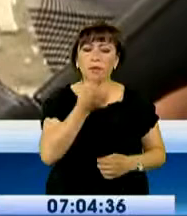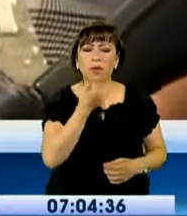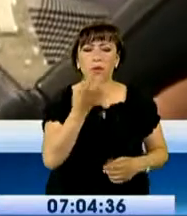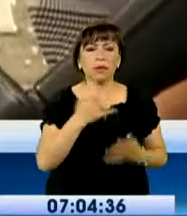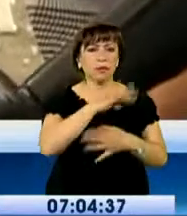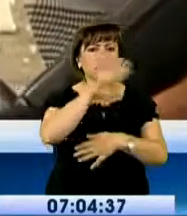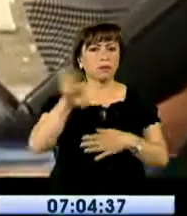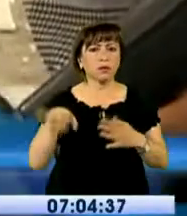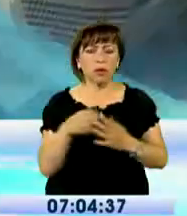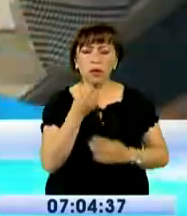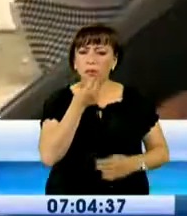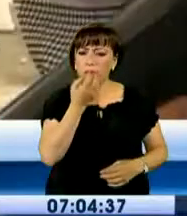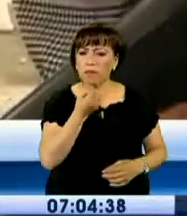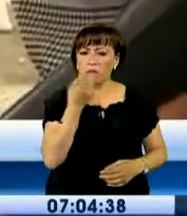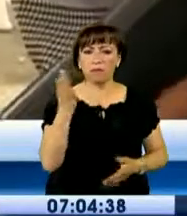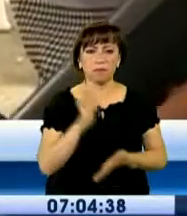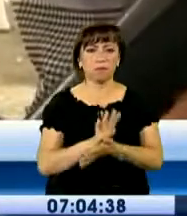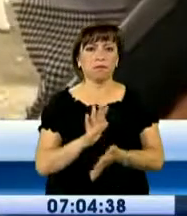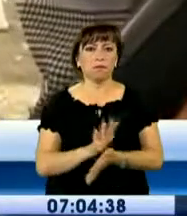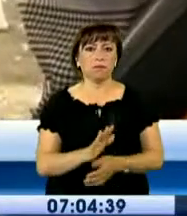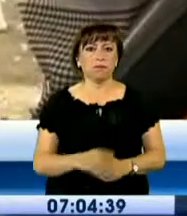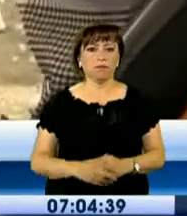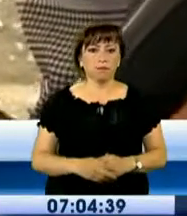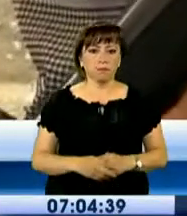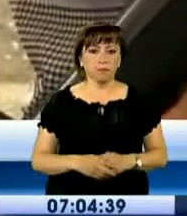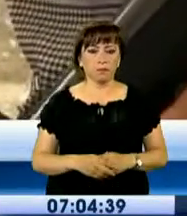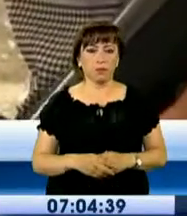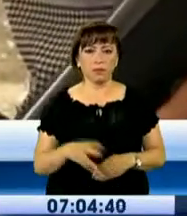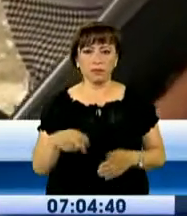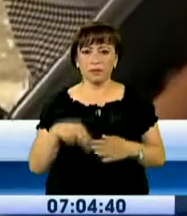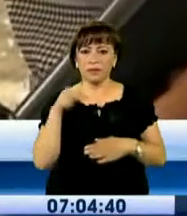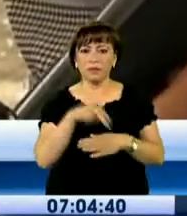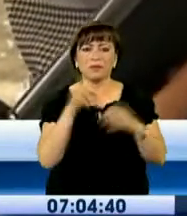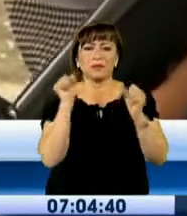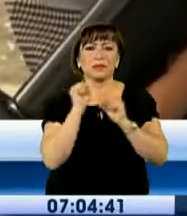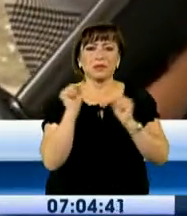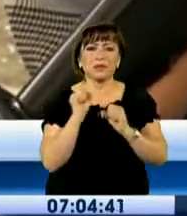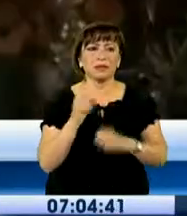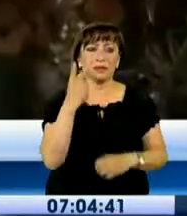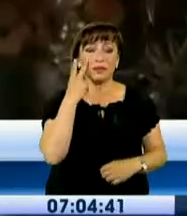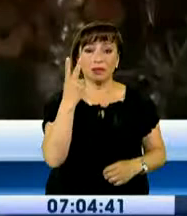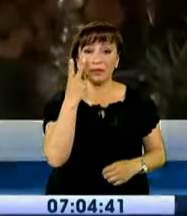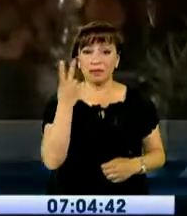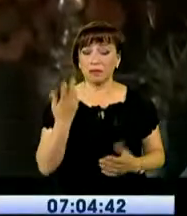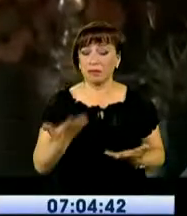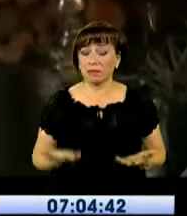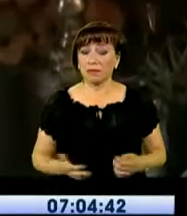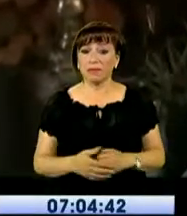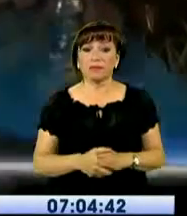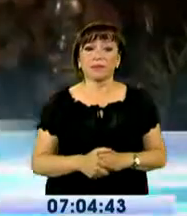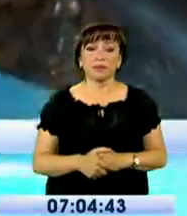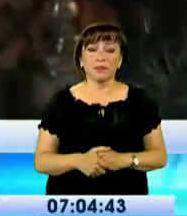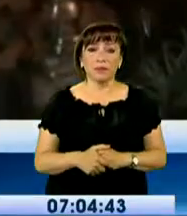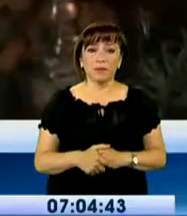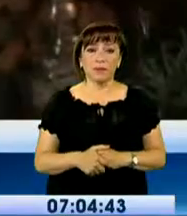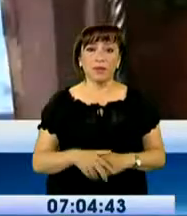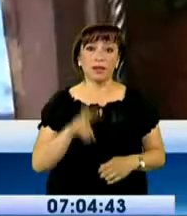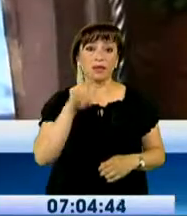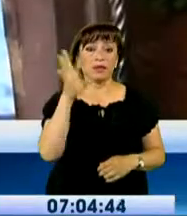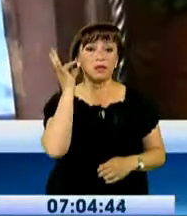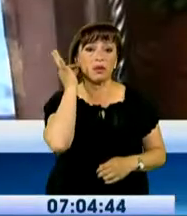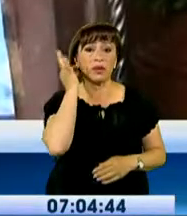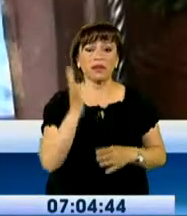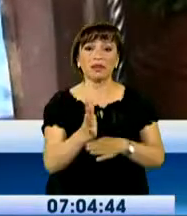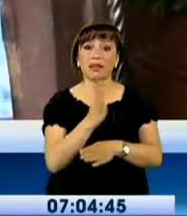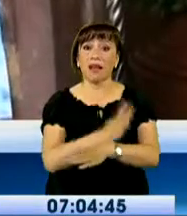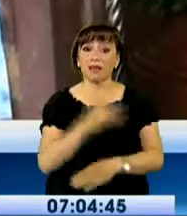dicho mejor que a ella no le van a hacer nada, que eso es un recuerdo para que ella recuerde toda su vida. Las infortunadas habrían sido amenazadas en